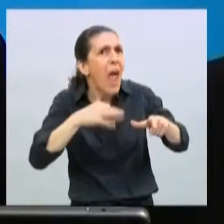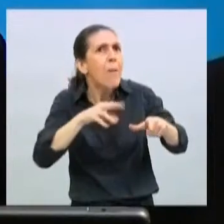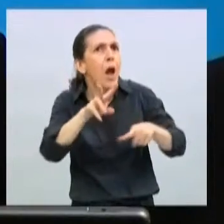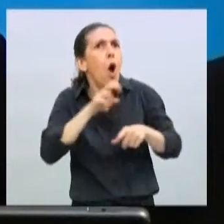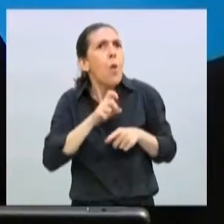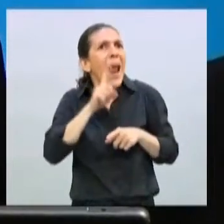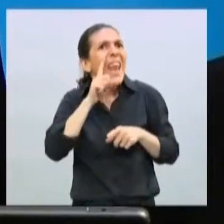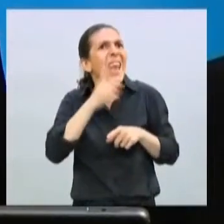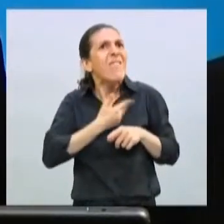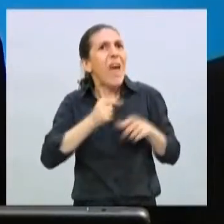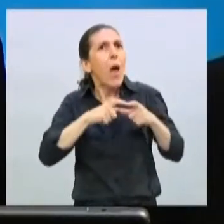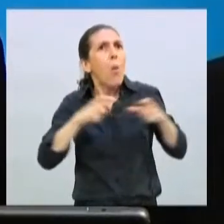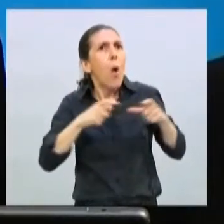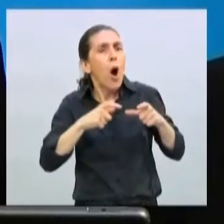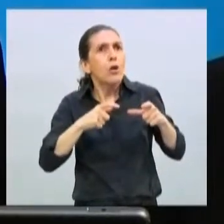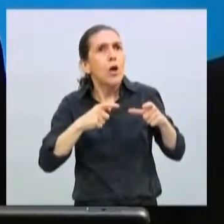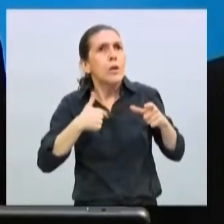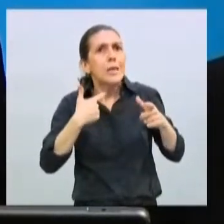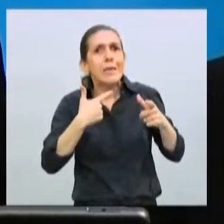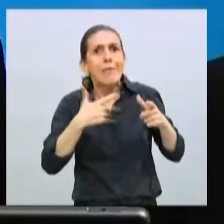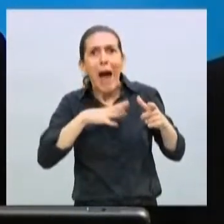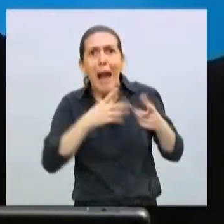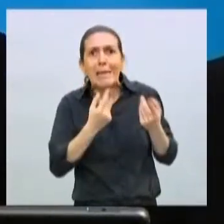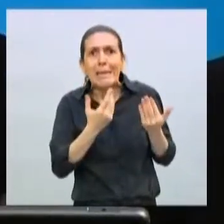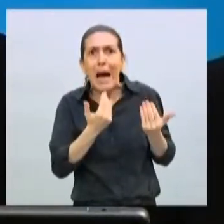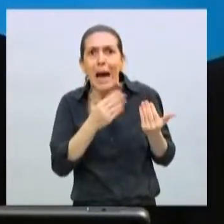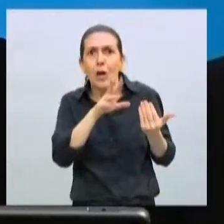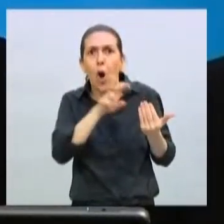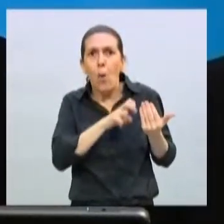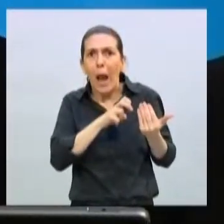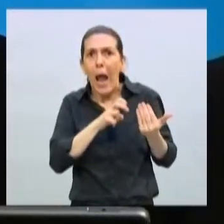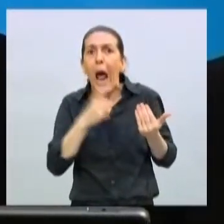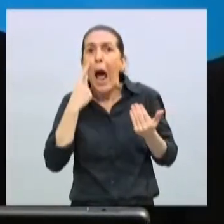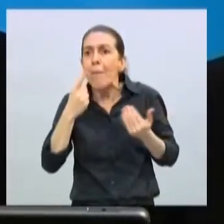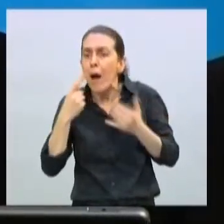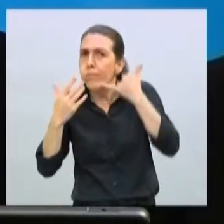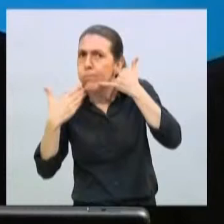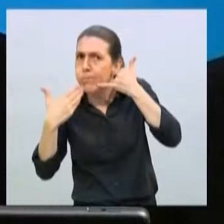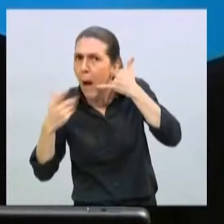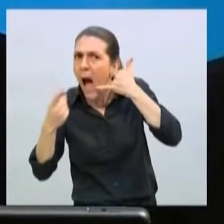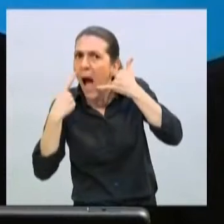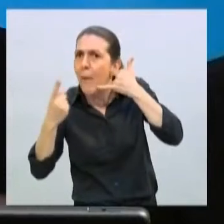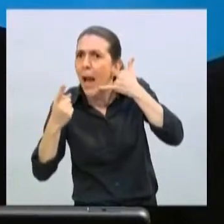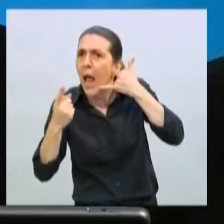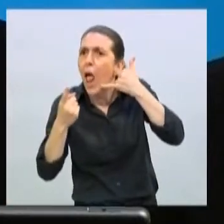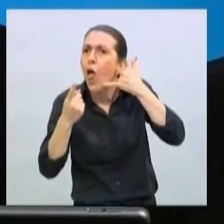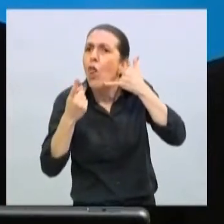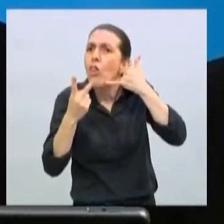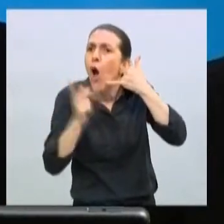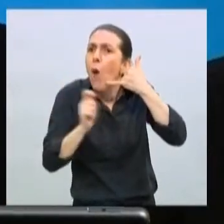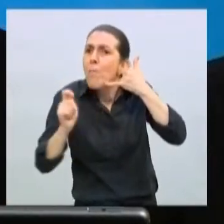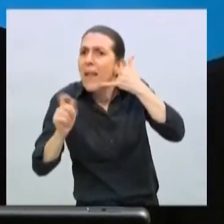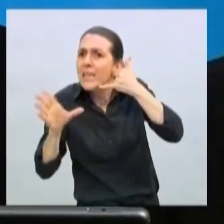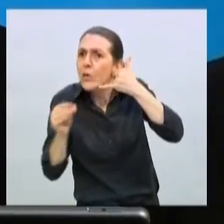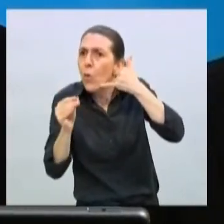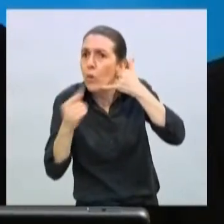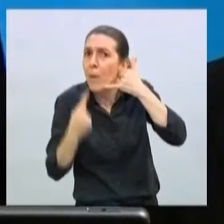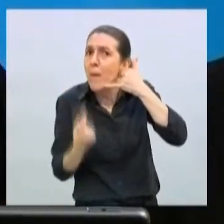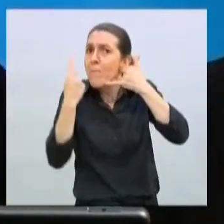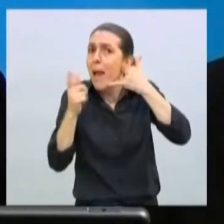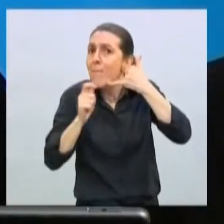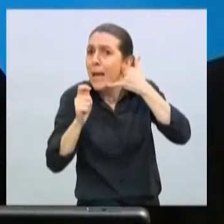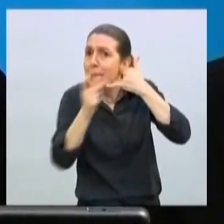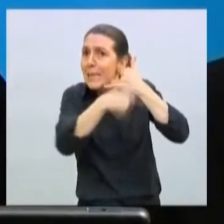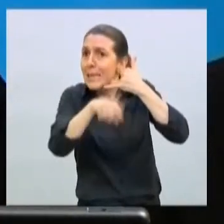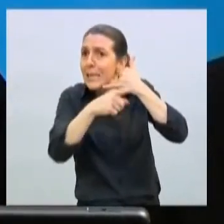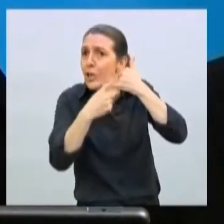me estaba hablando de ver cómo podíamos agilizar las cosas, de ver si podemos pagar las dos cosas, los 2 meses juntos, aquellos que no cobraron la primera parte del